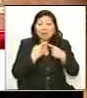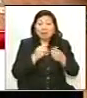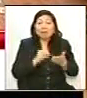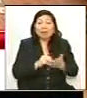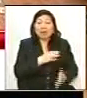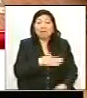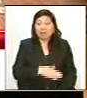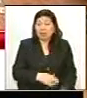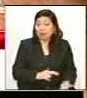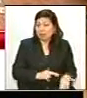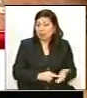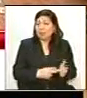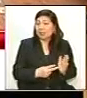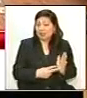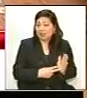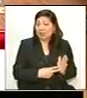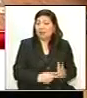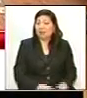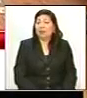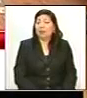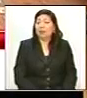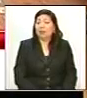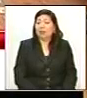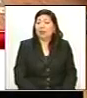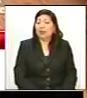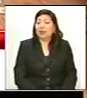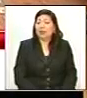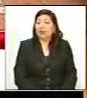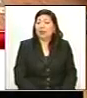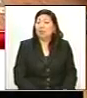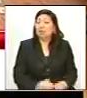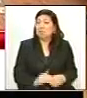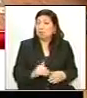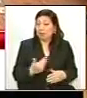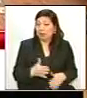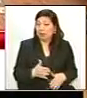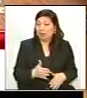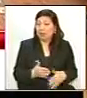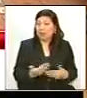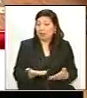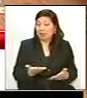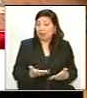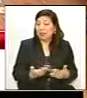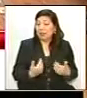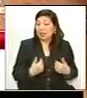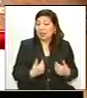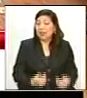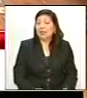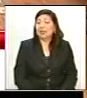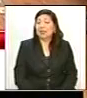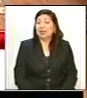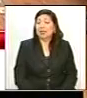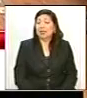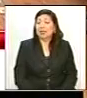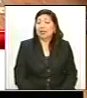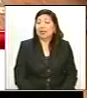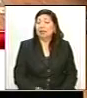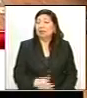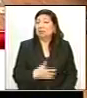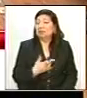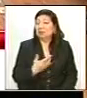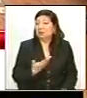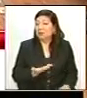favorables? Eso significa que la supervisión posterior ya no tendría efecto, ¿no? Si no, ¿cuál sería el sentido de